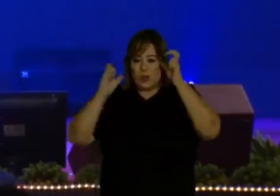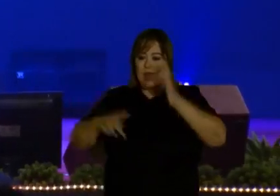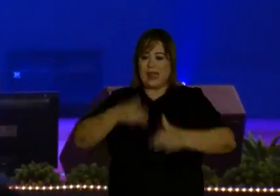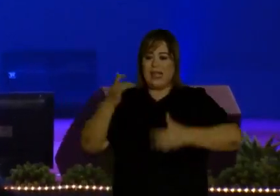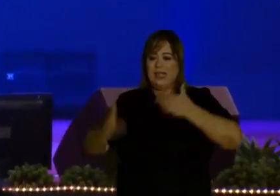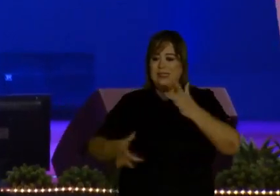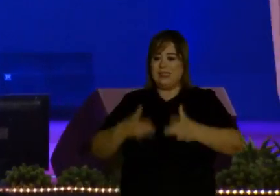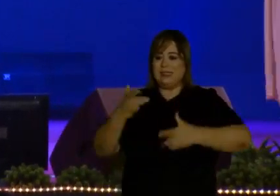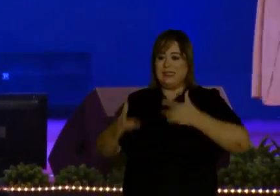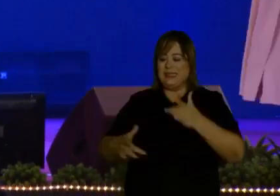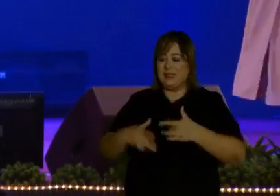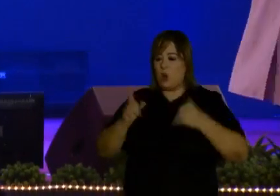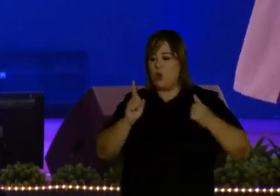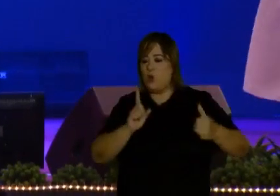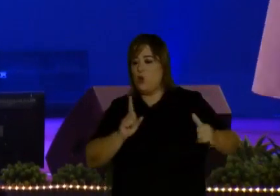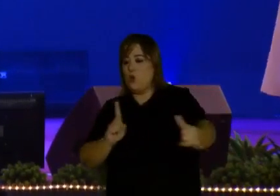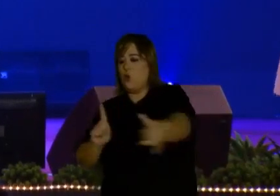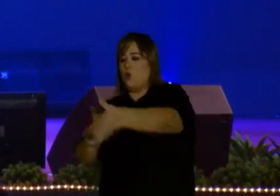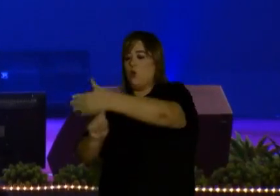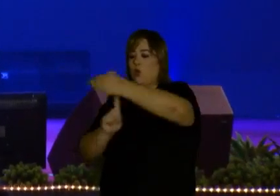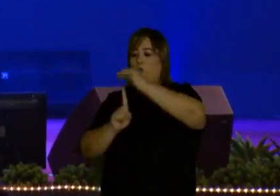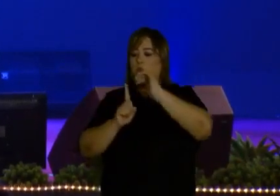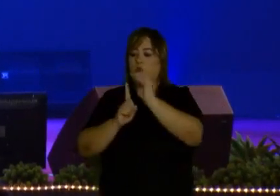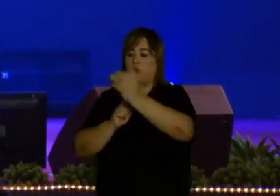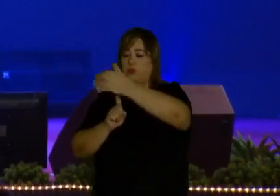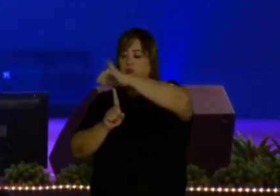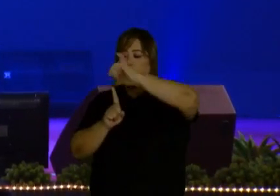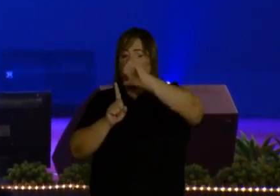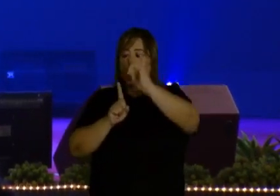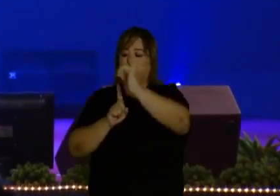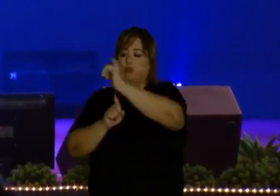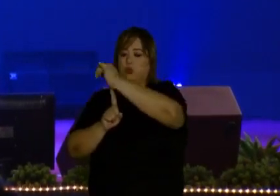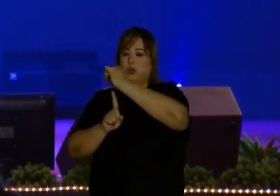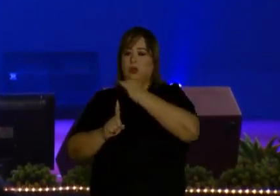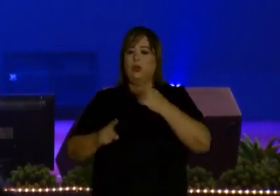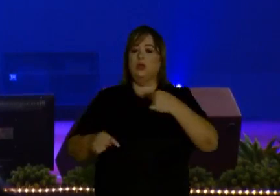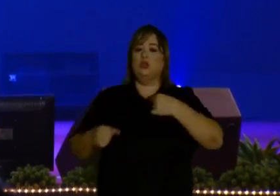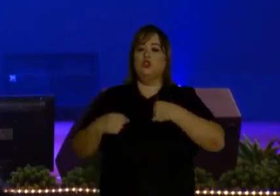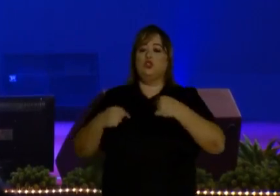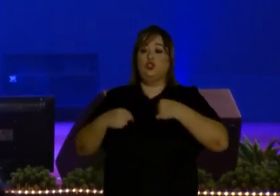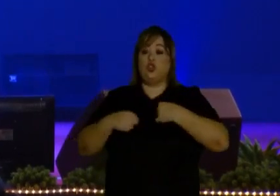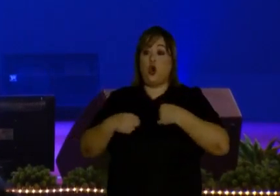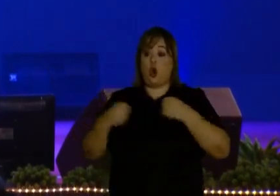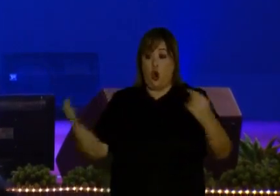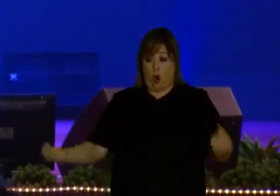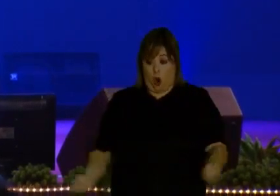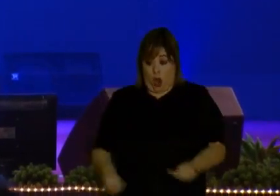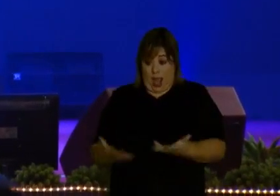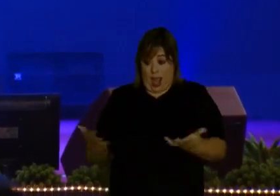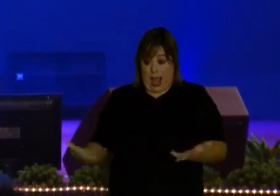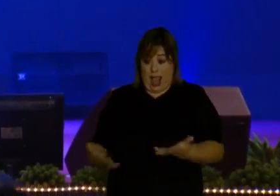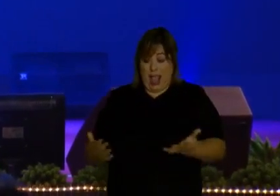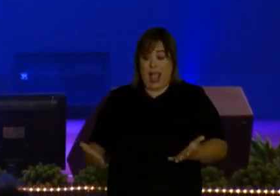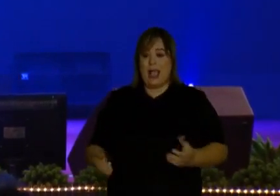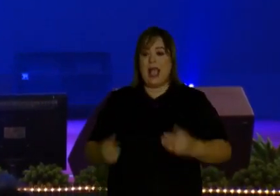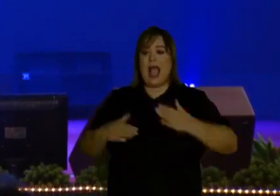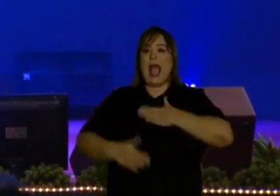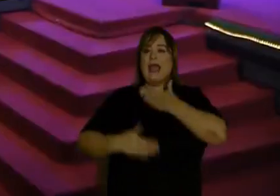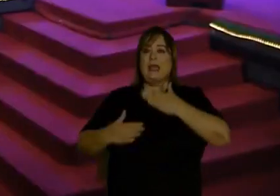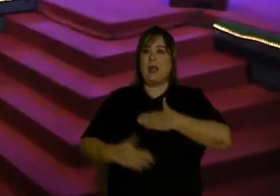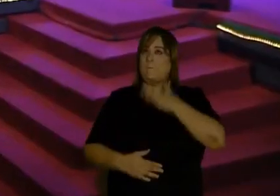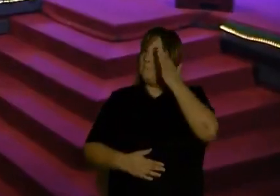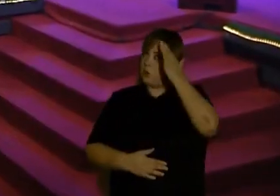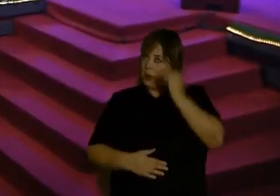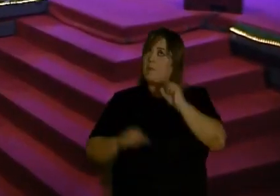unción, no hay nada. Así que decimos en el siglo 21, yo me alegré con lo que podemos decir y